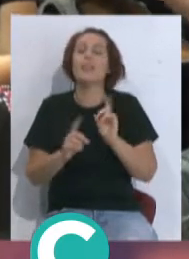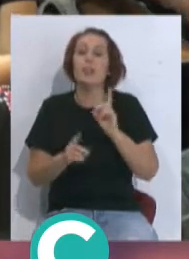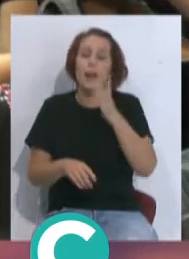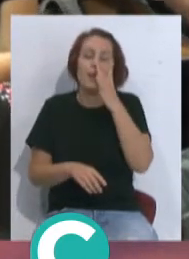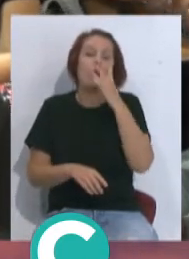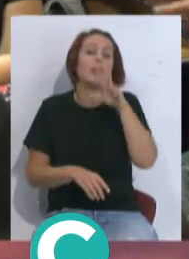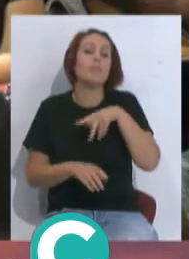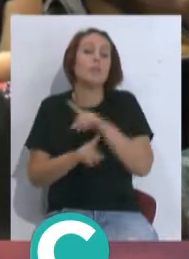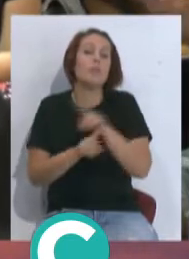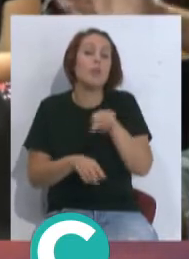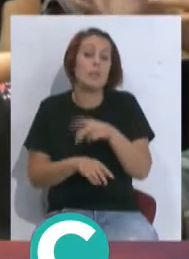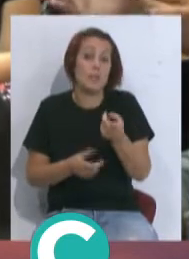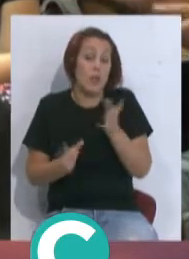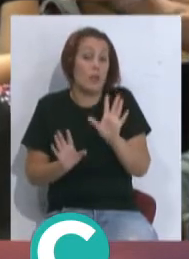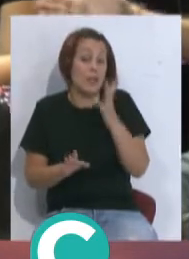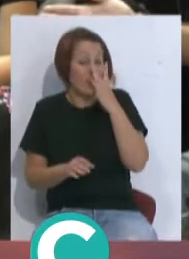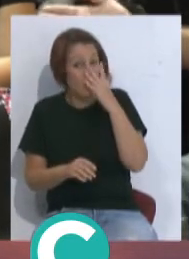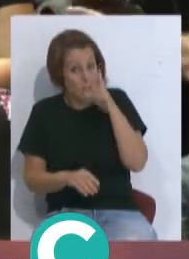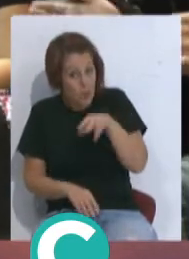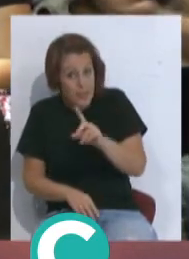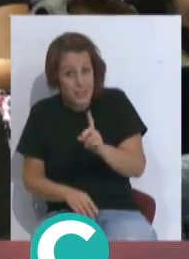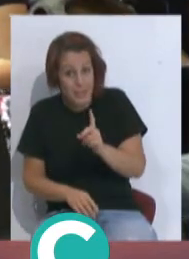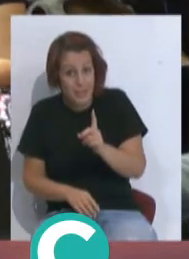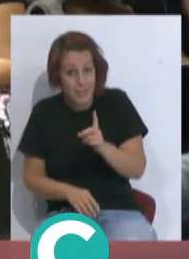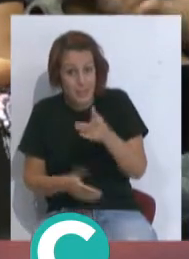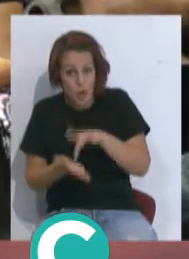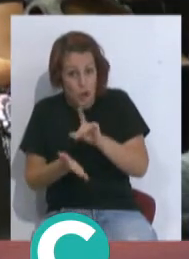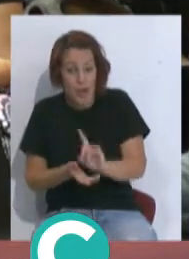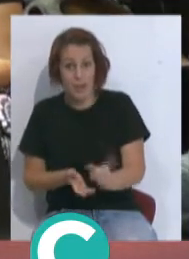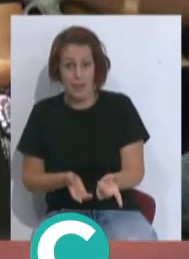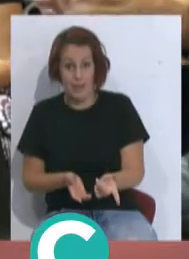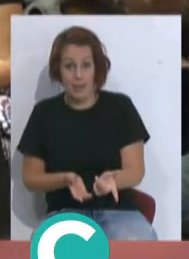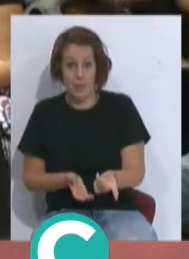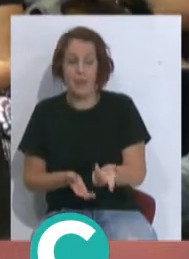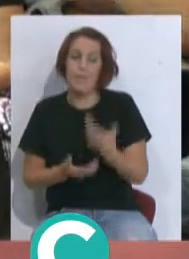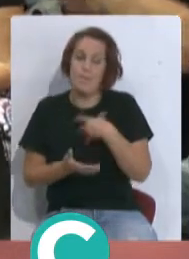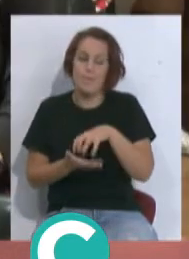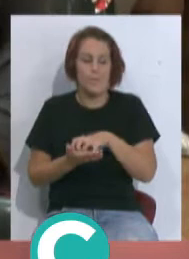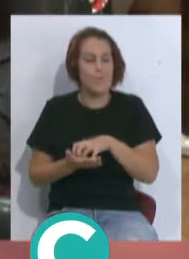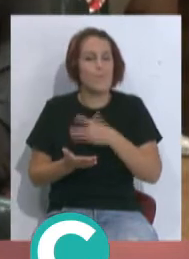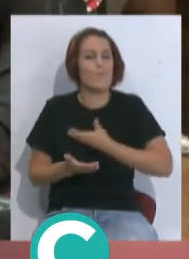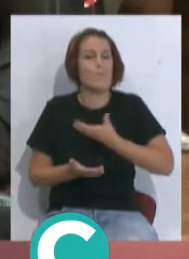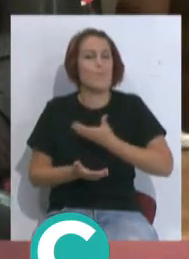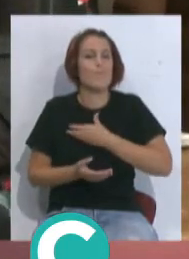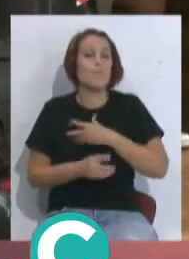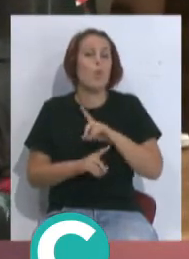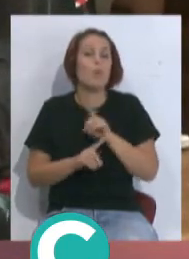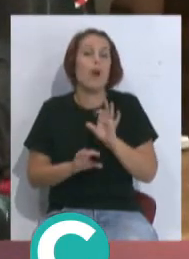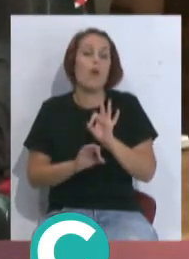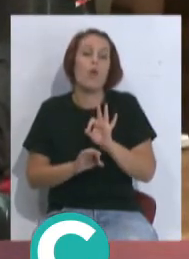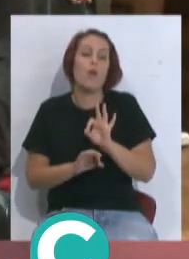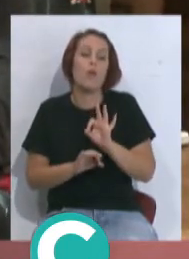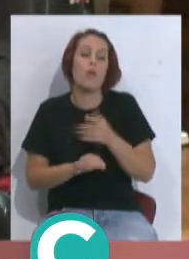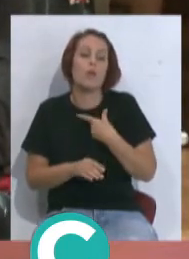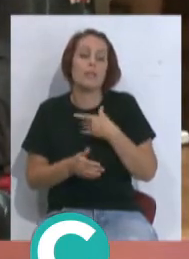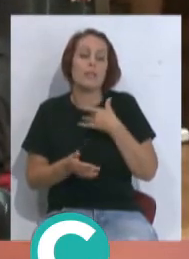en carnaval no está prohibido. Pero como no hay carnaval, no está esa. Pues yo dudo que el ayuntamiento prohíba o no amplíe los